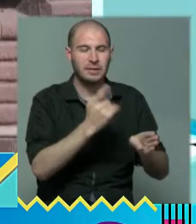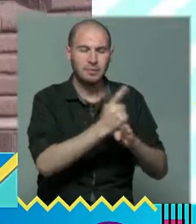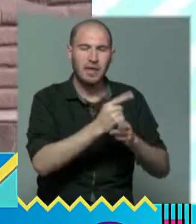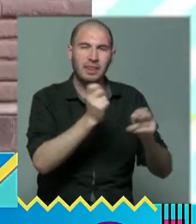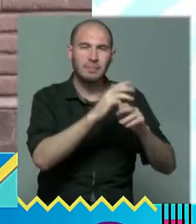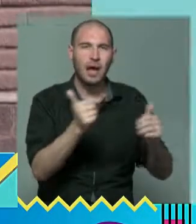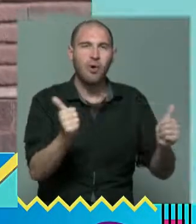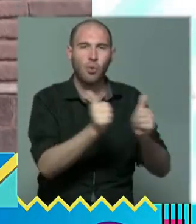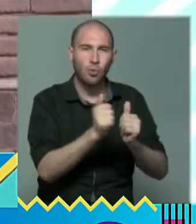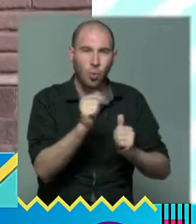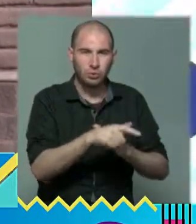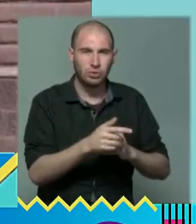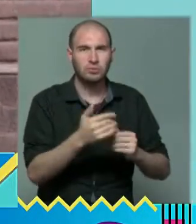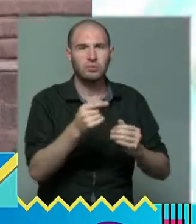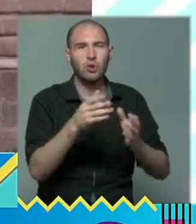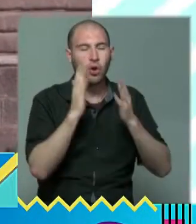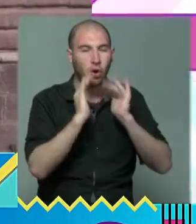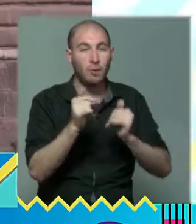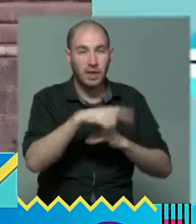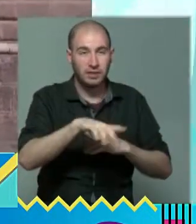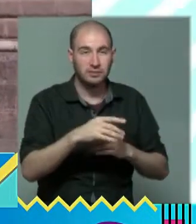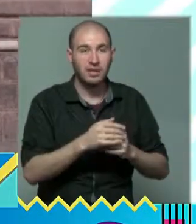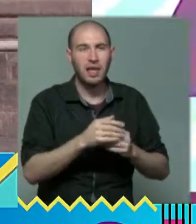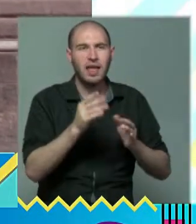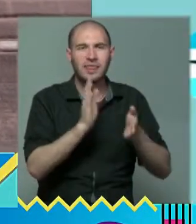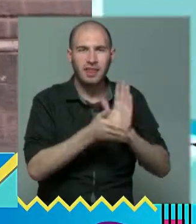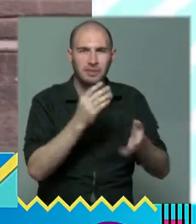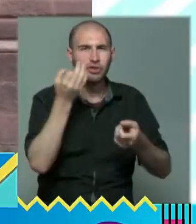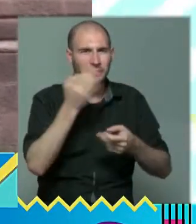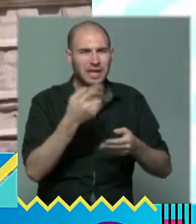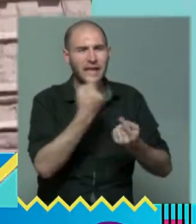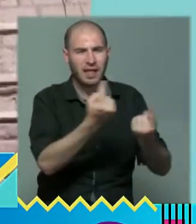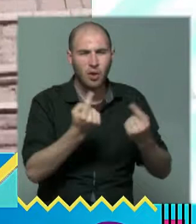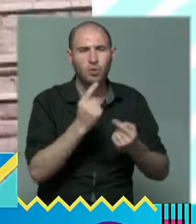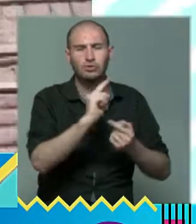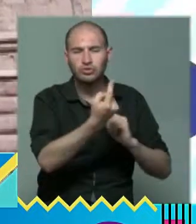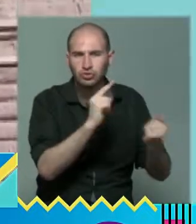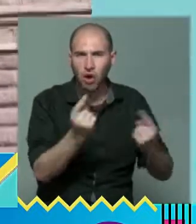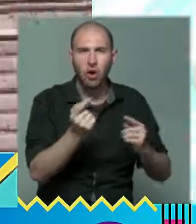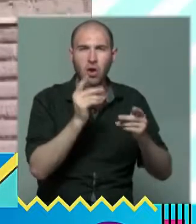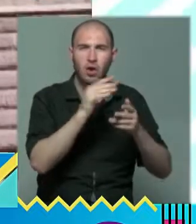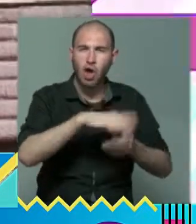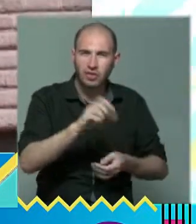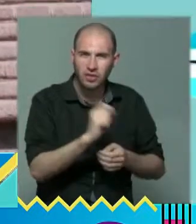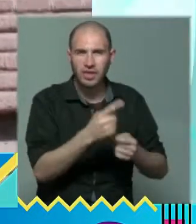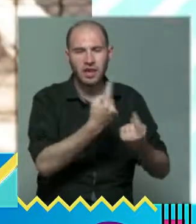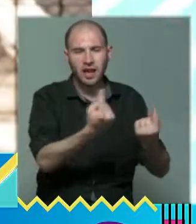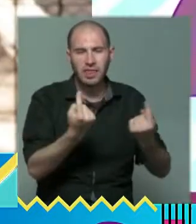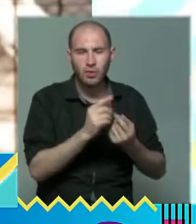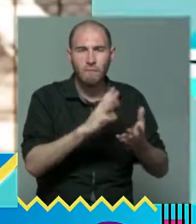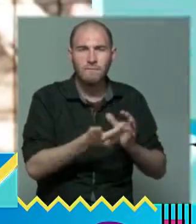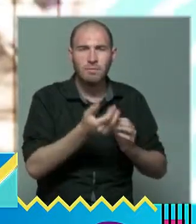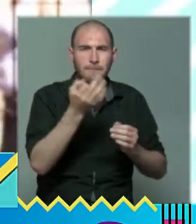tema del acompañamiento. ¿Estos chicos reciben un tratamiento personalizado, individual, tienen en cuenta su contexto, cada uno de